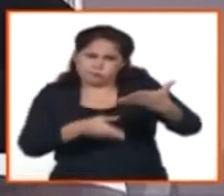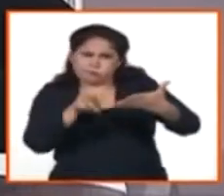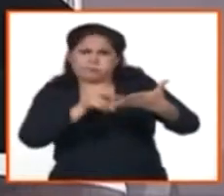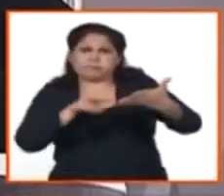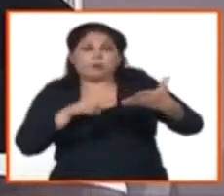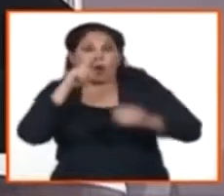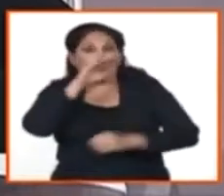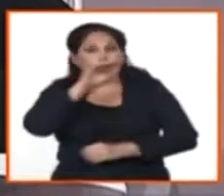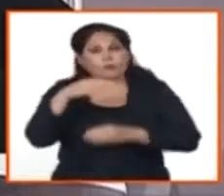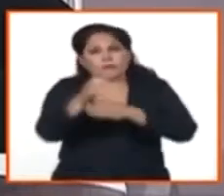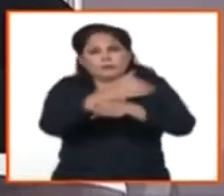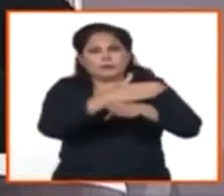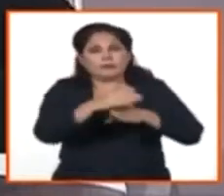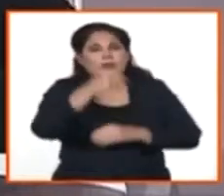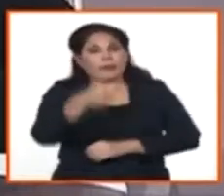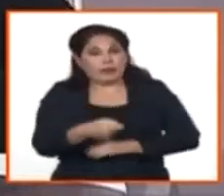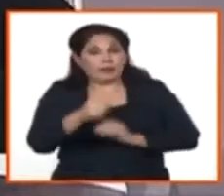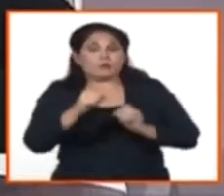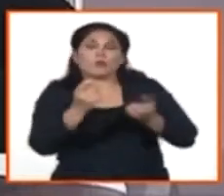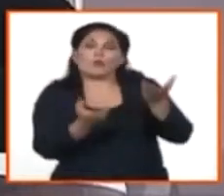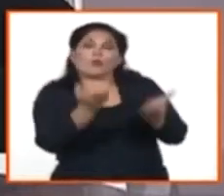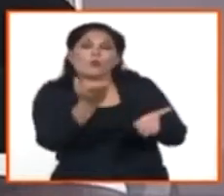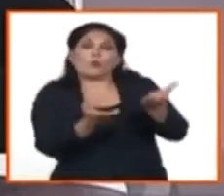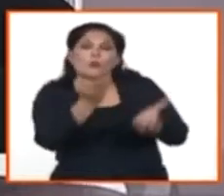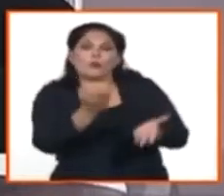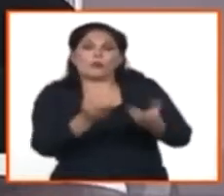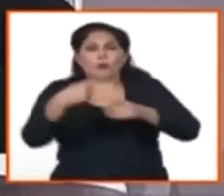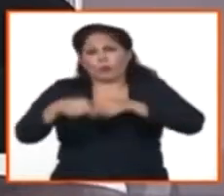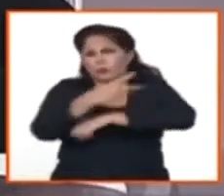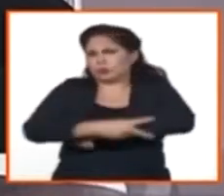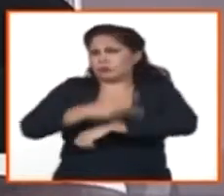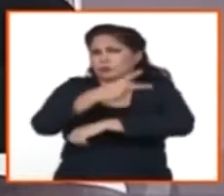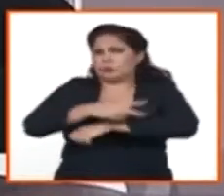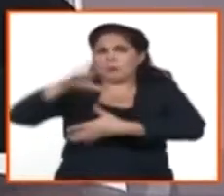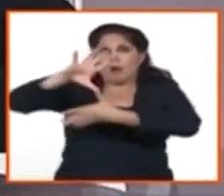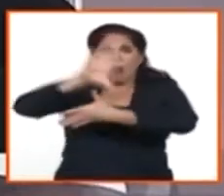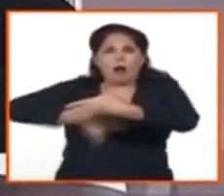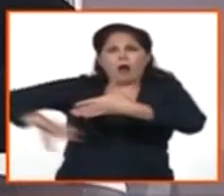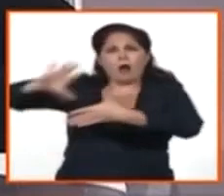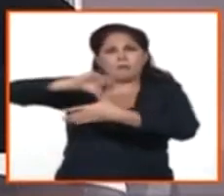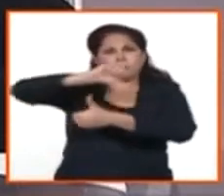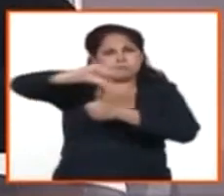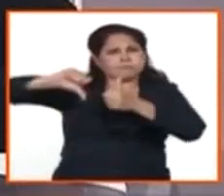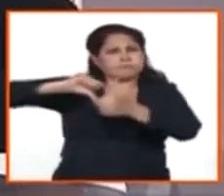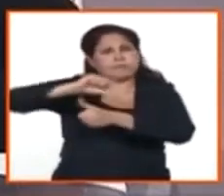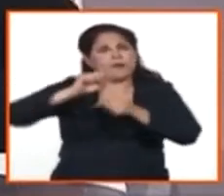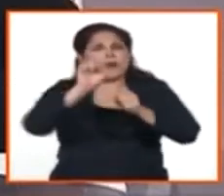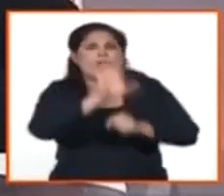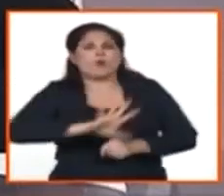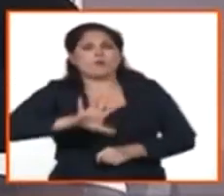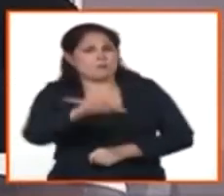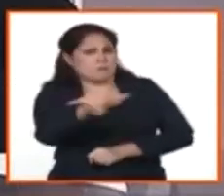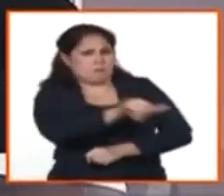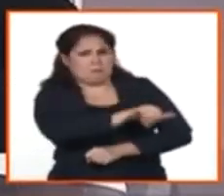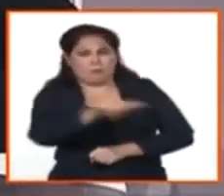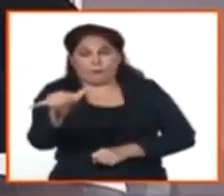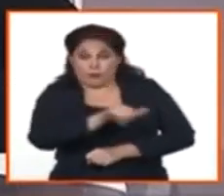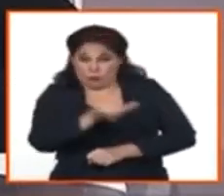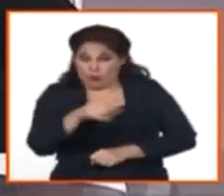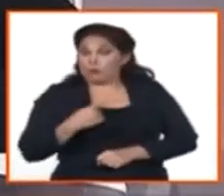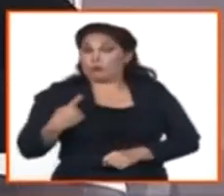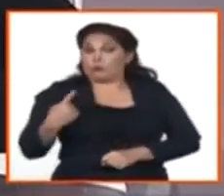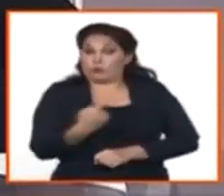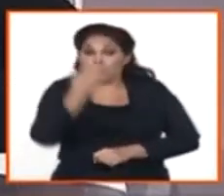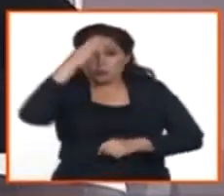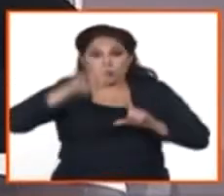otros que están en el derecho comparado de países de la región y también de países de Europa. En el caso de nuestro país,